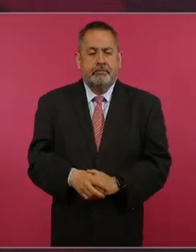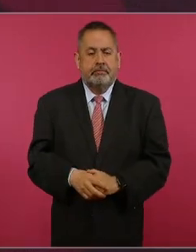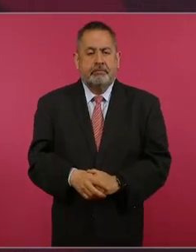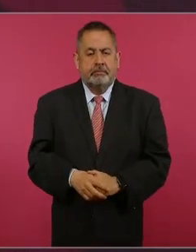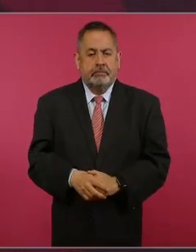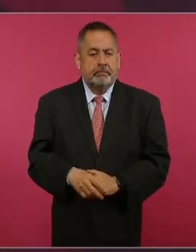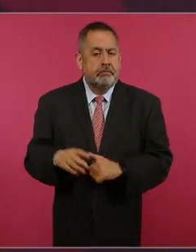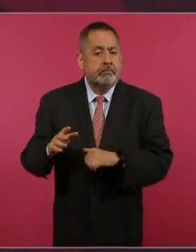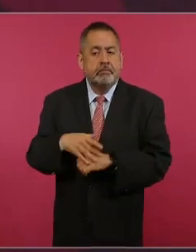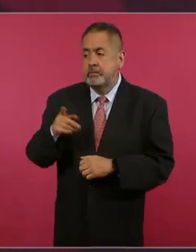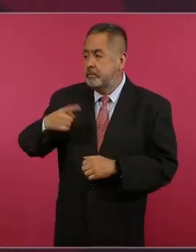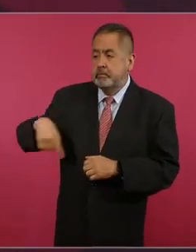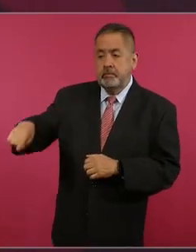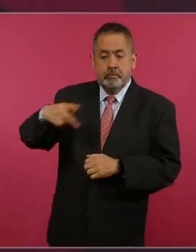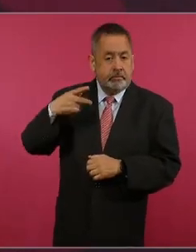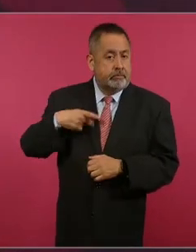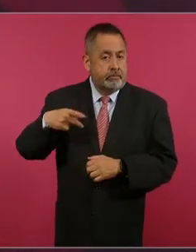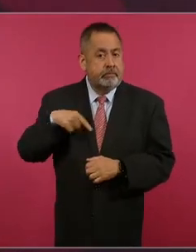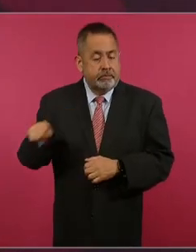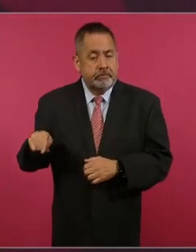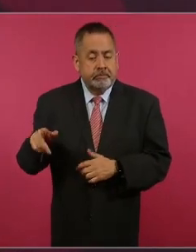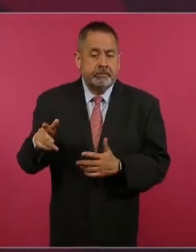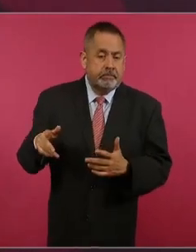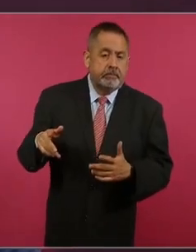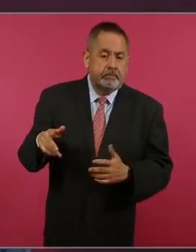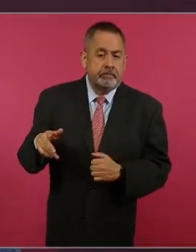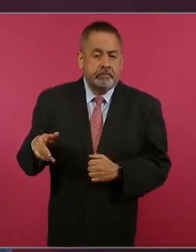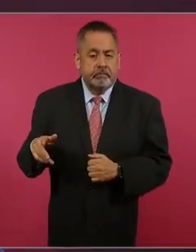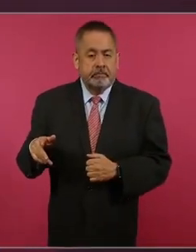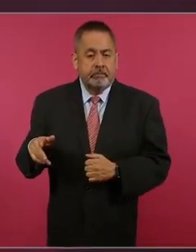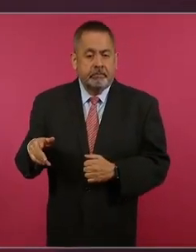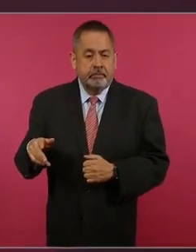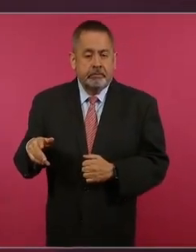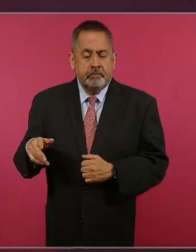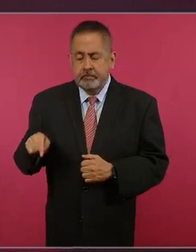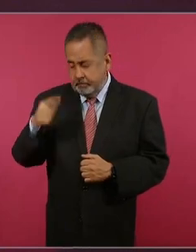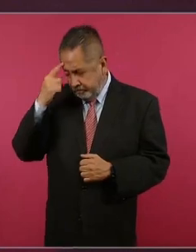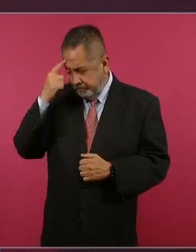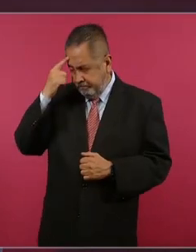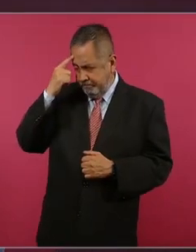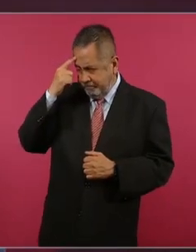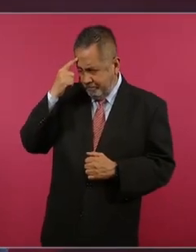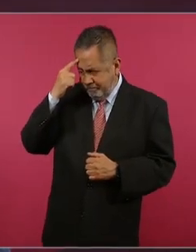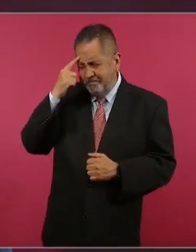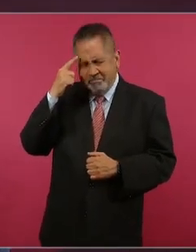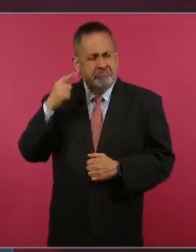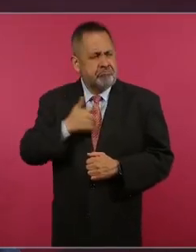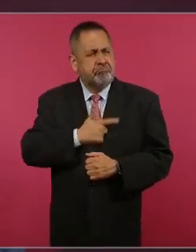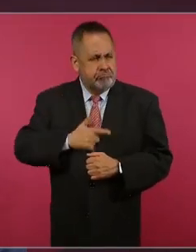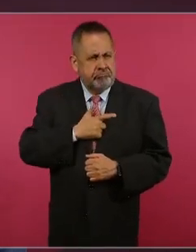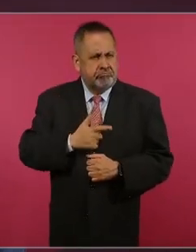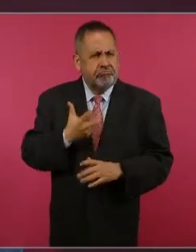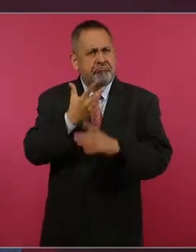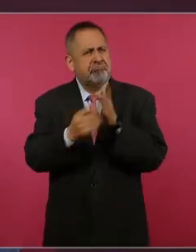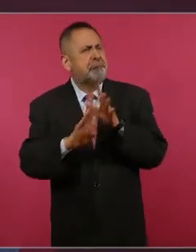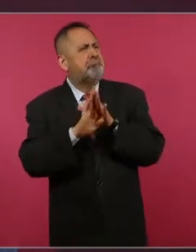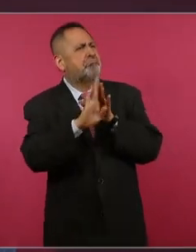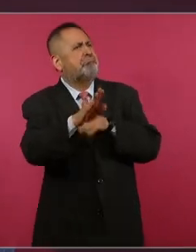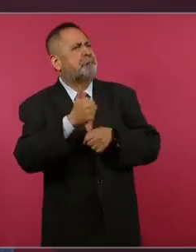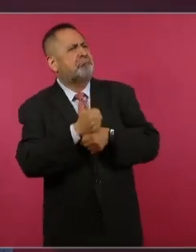porque la gente pues no se echa a andar por gusto, sino por